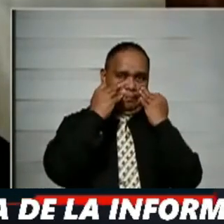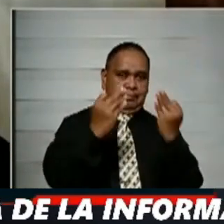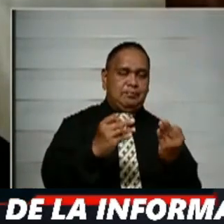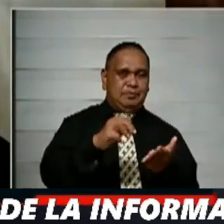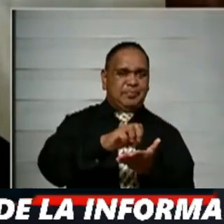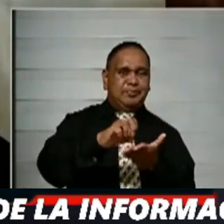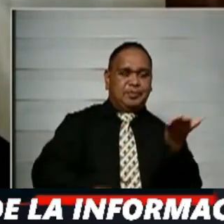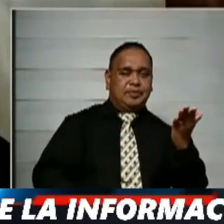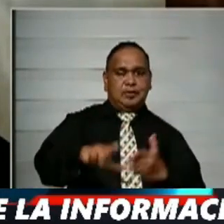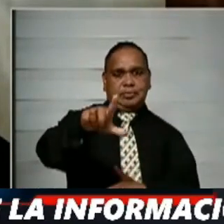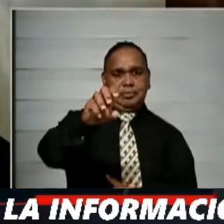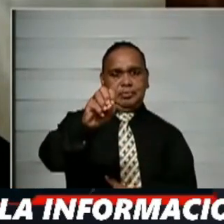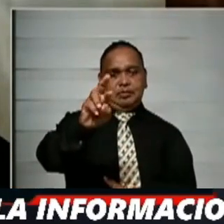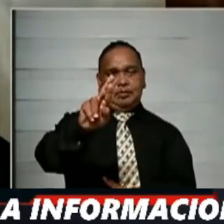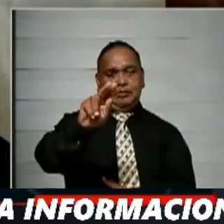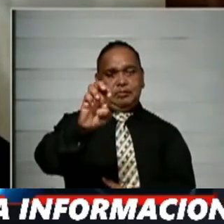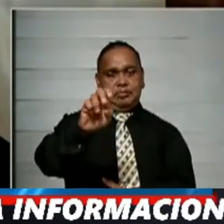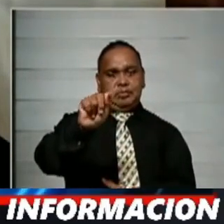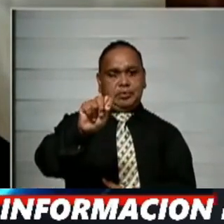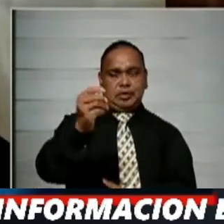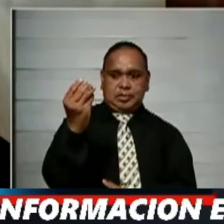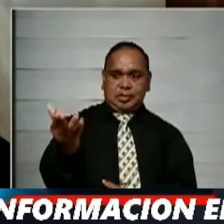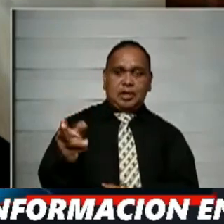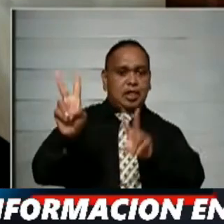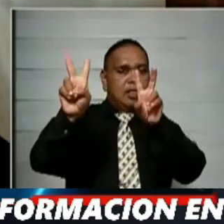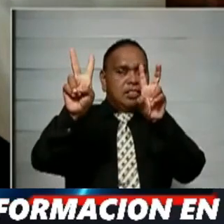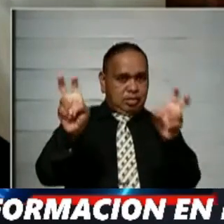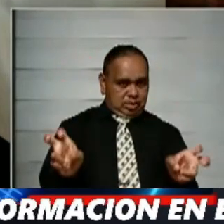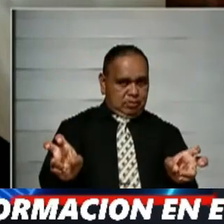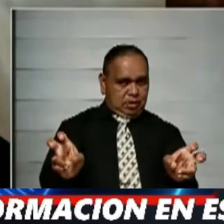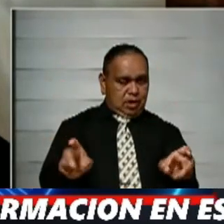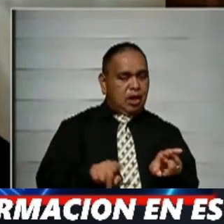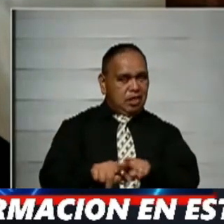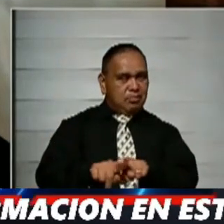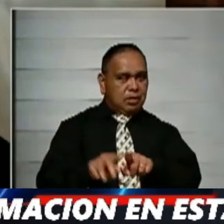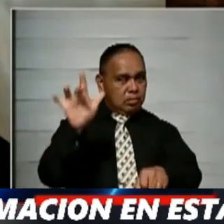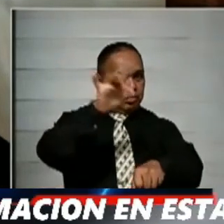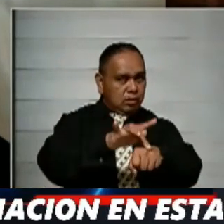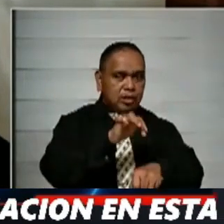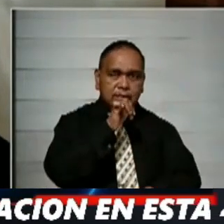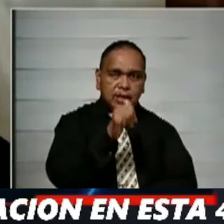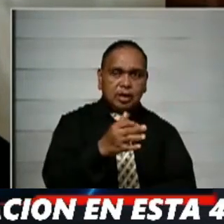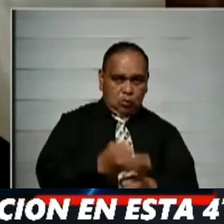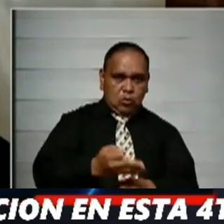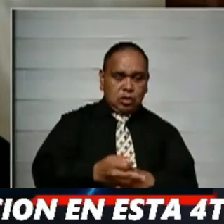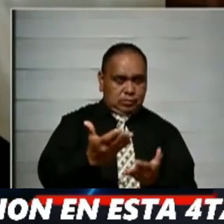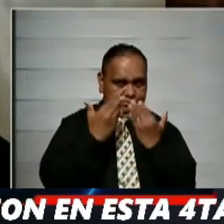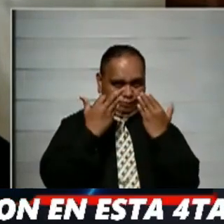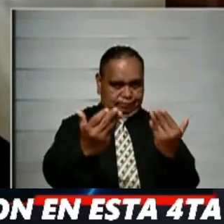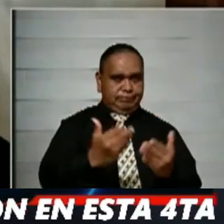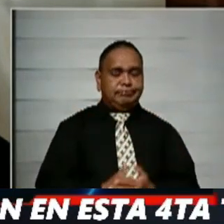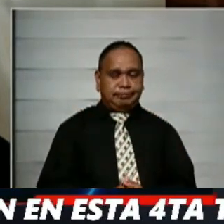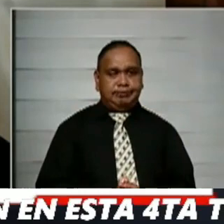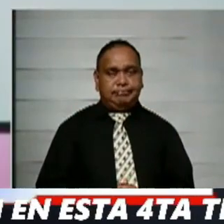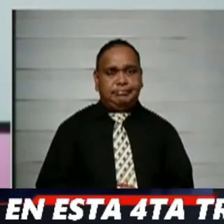de Mola, y eso nos hizo pensar. Nosotros no habíamos tocado el tema del hermano, pero creo que hoy es el momento.